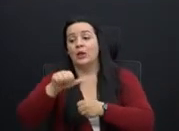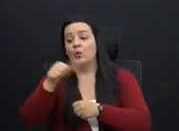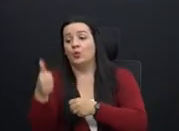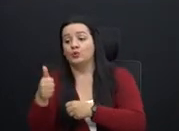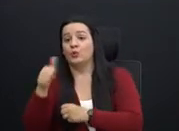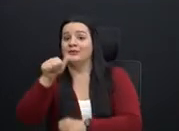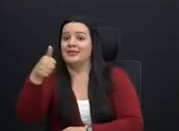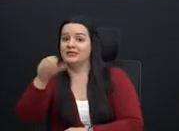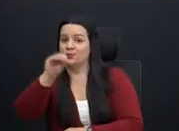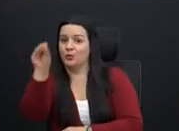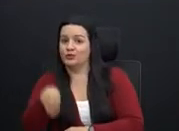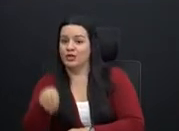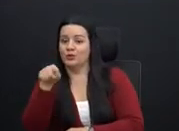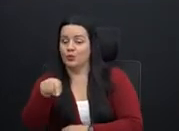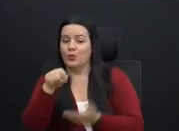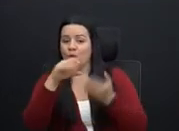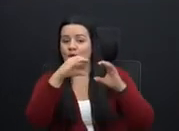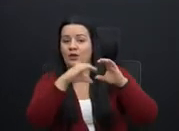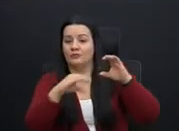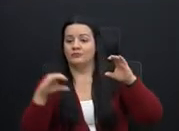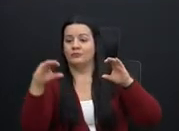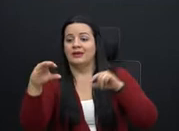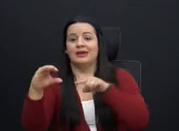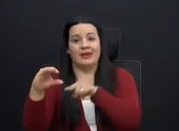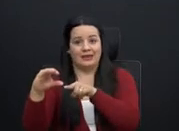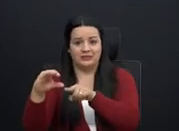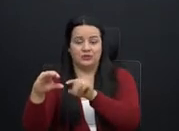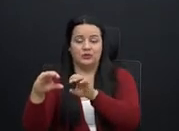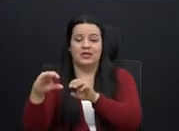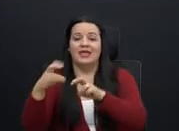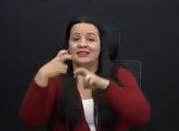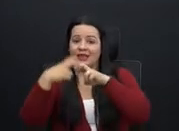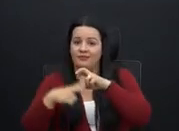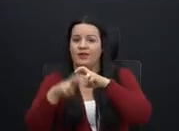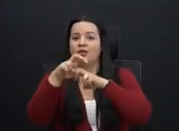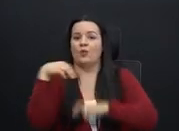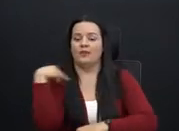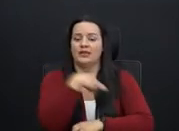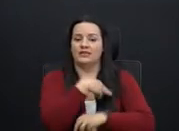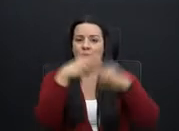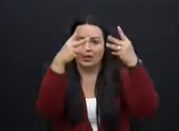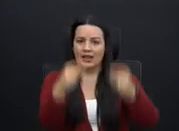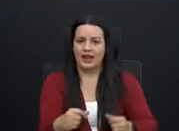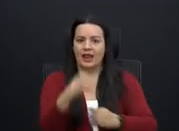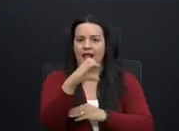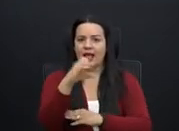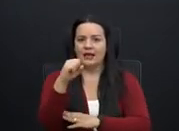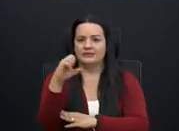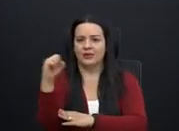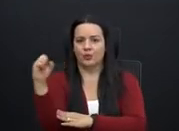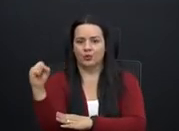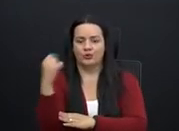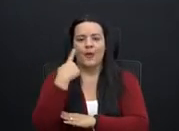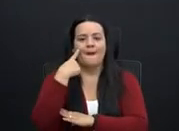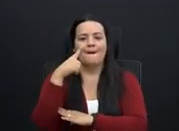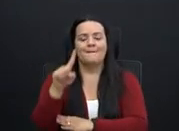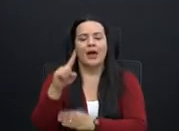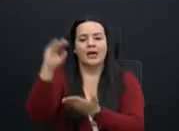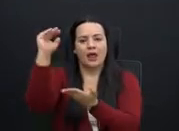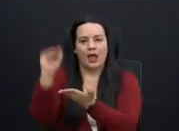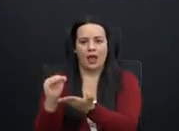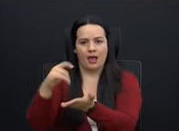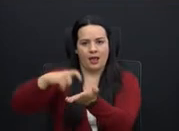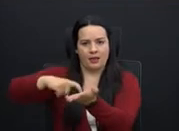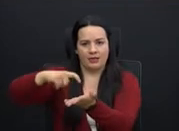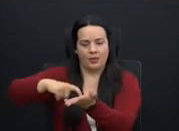los recursos serán transferidos por el Ministerio de Hacienda a la Caja Costarricense del Seguro Social para amortizar a la